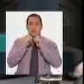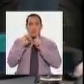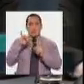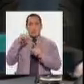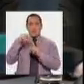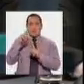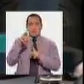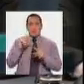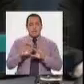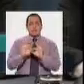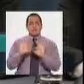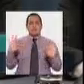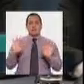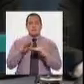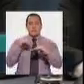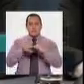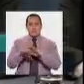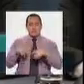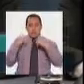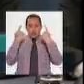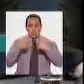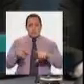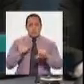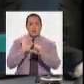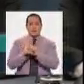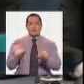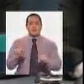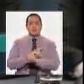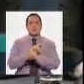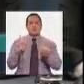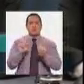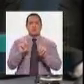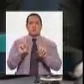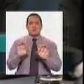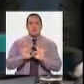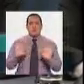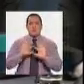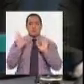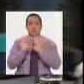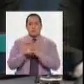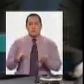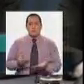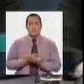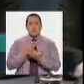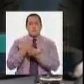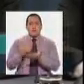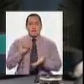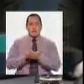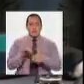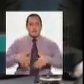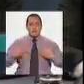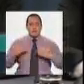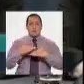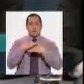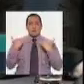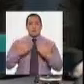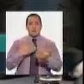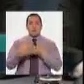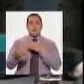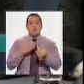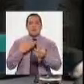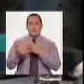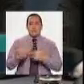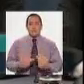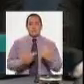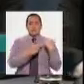impecable, fue dentro del marco de la ley, sin ningún tipo de incidentes que pueda comprometer ningún tipo de